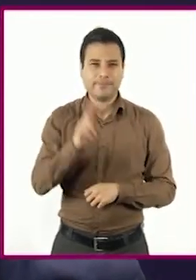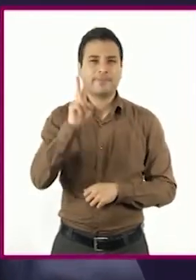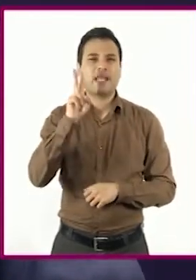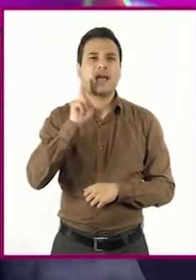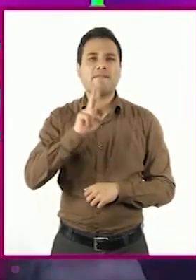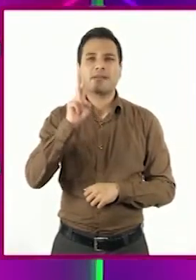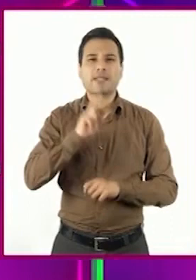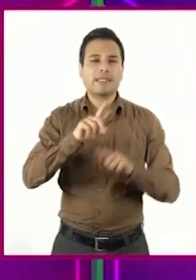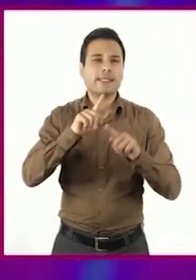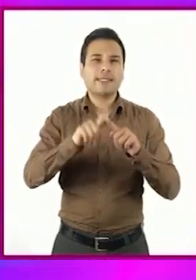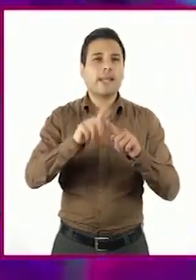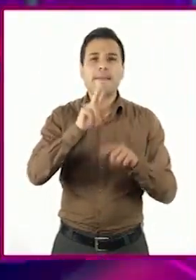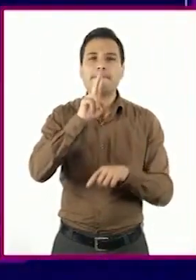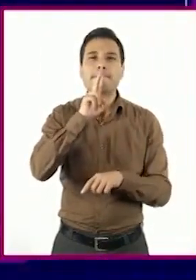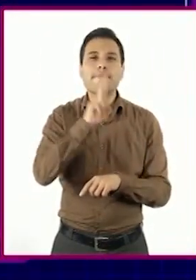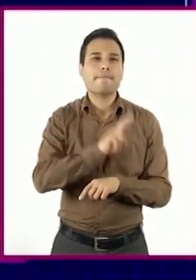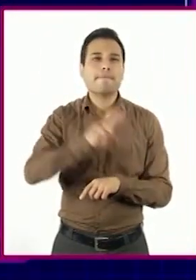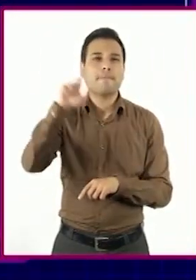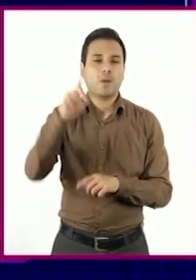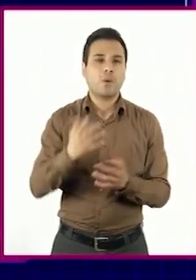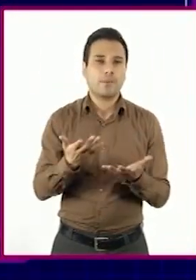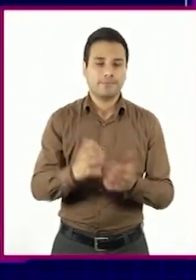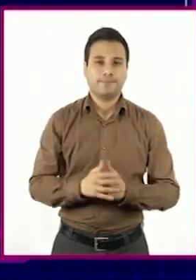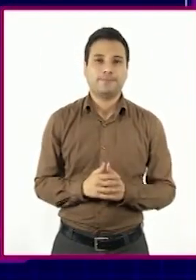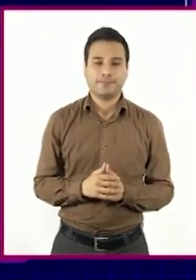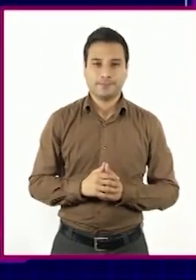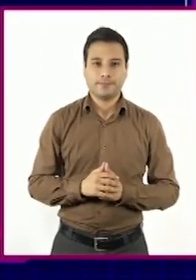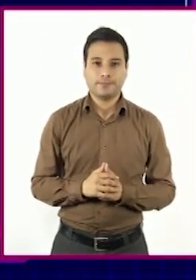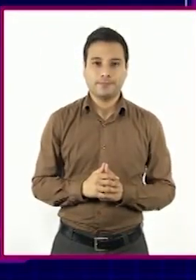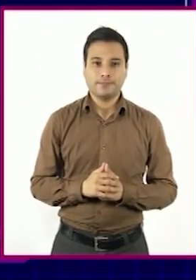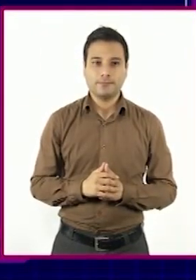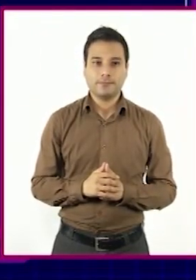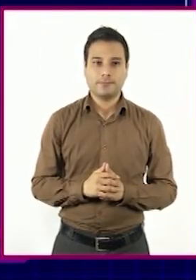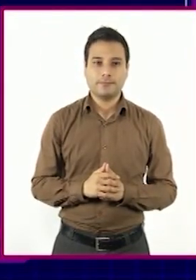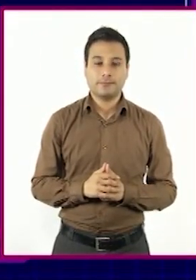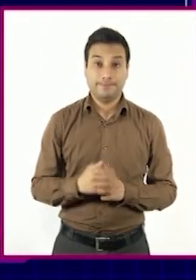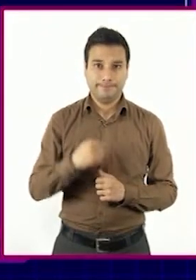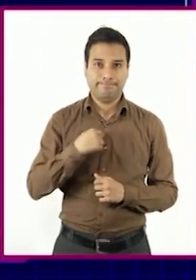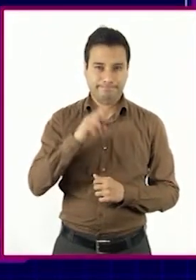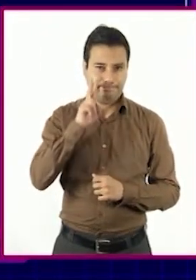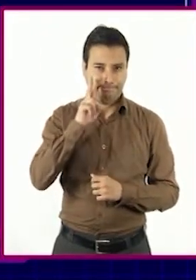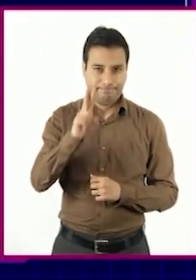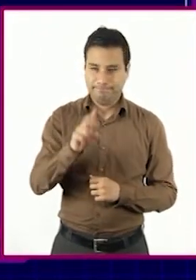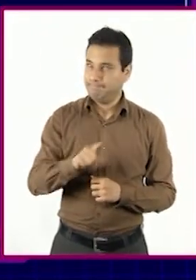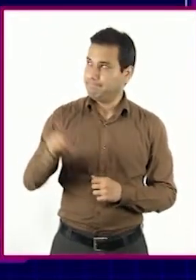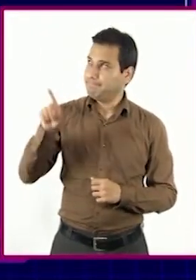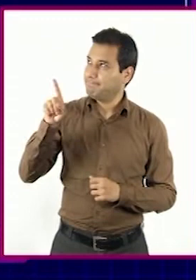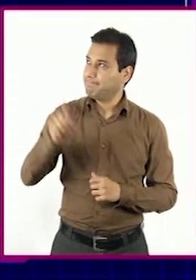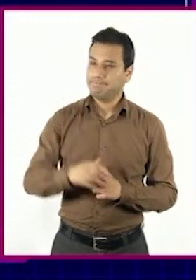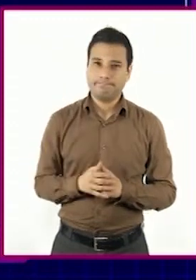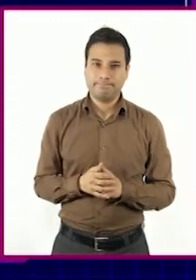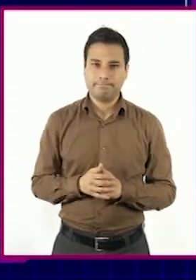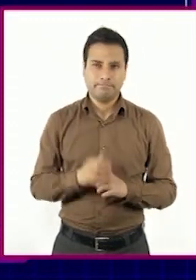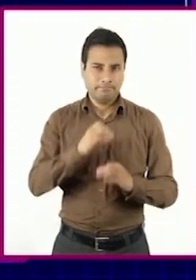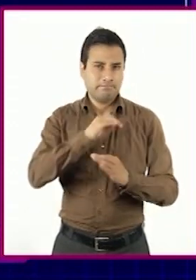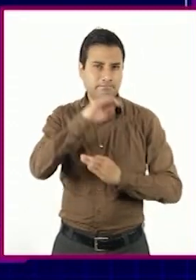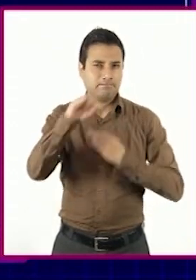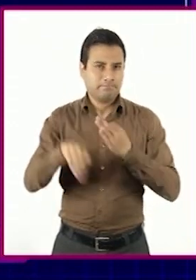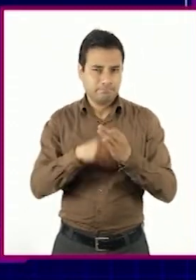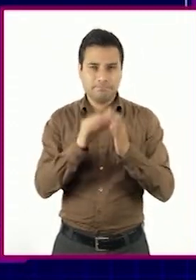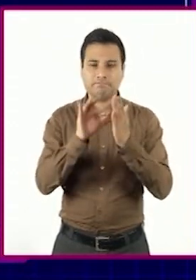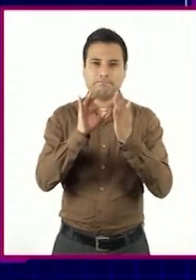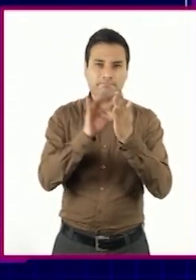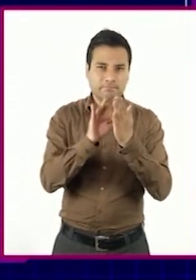a tomar la decisión. Maestro Bernabé, dando un vistazo rápido a los datos de los 3 jugadores, todos tienen muy distintas